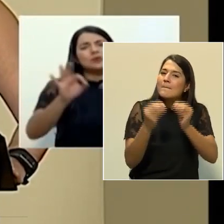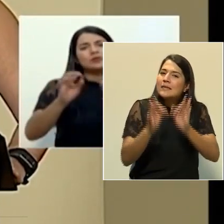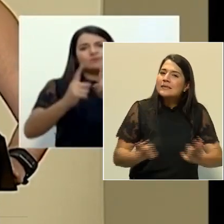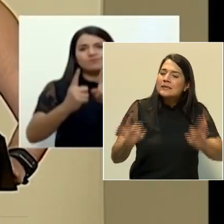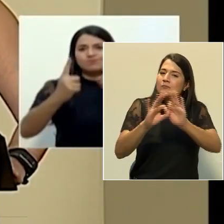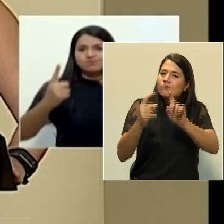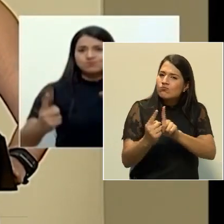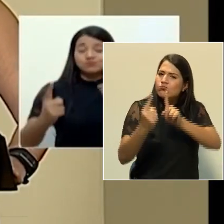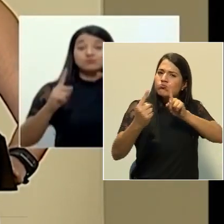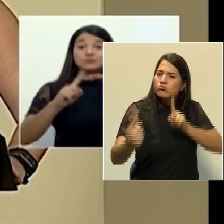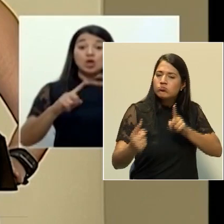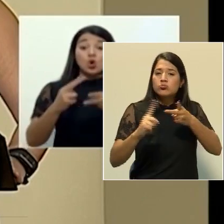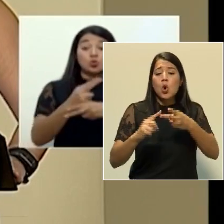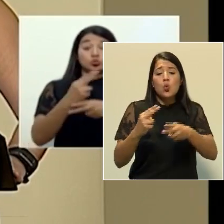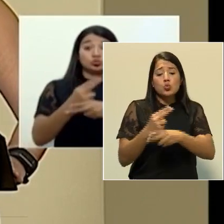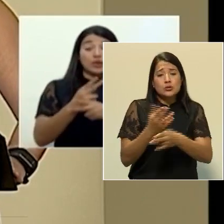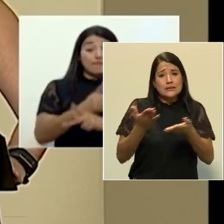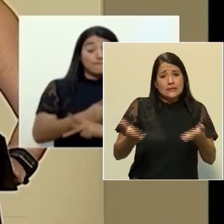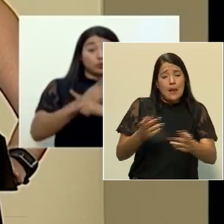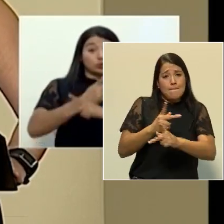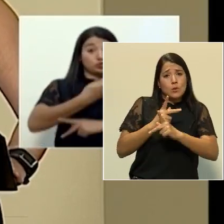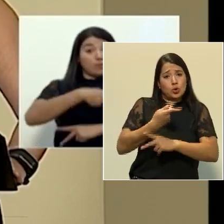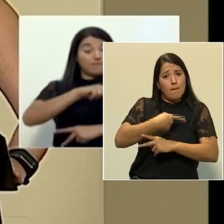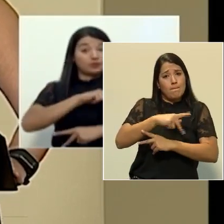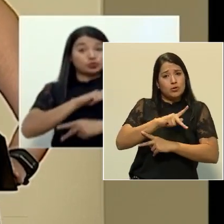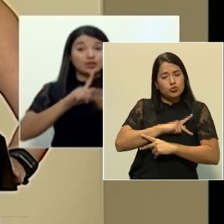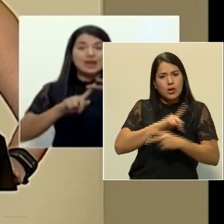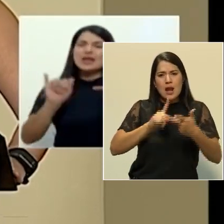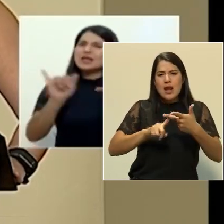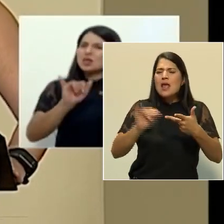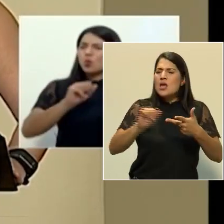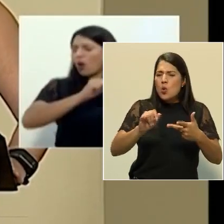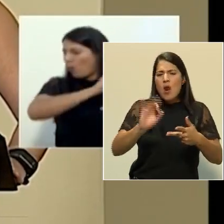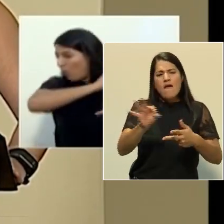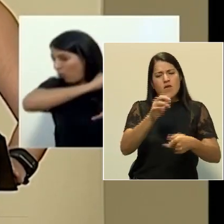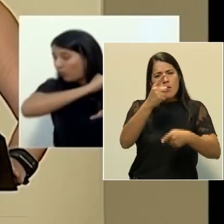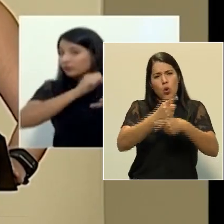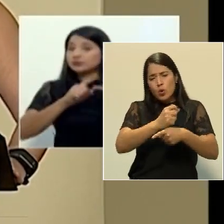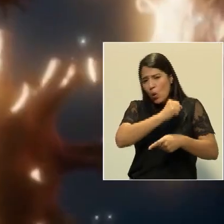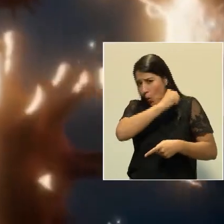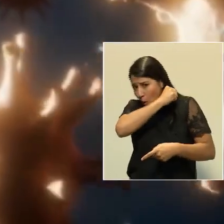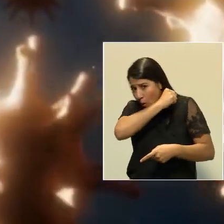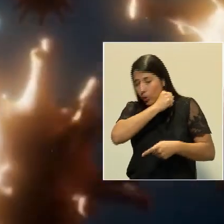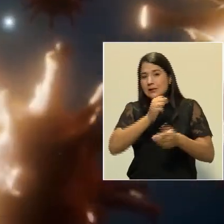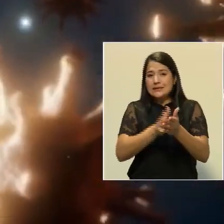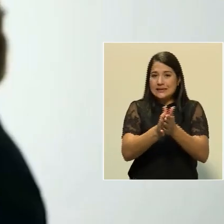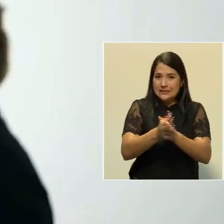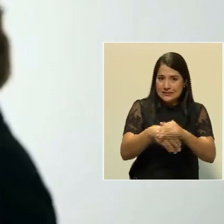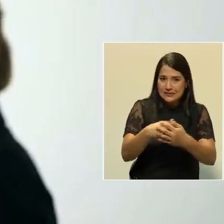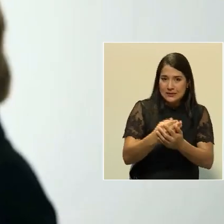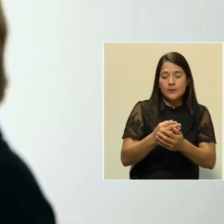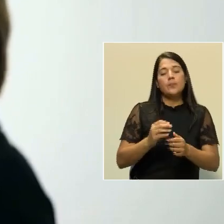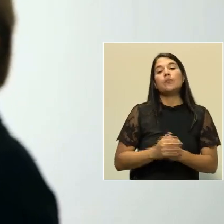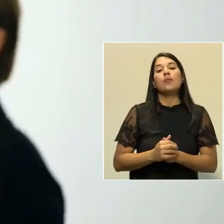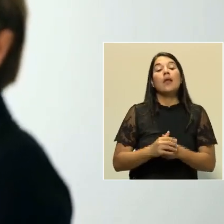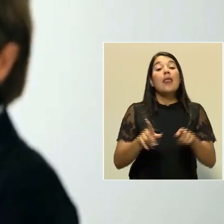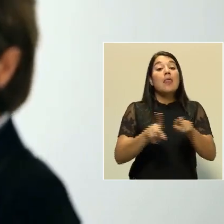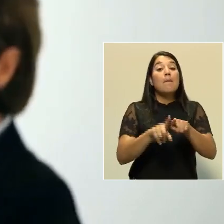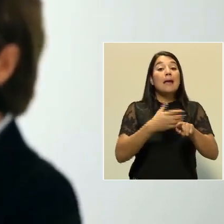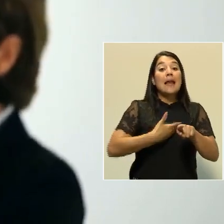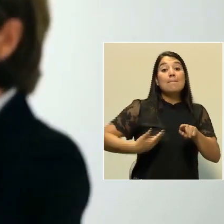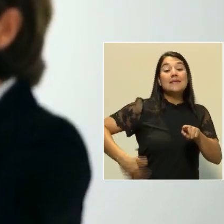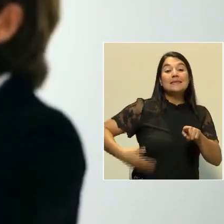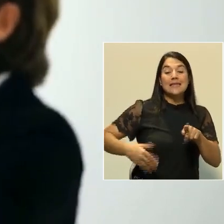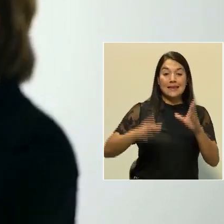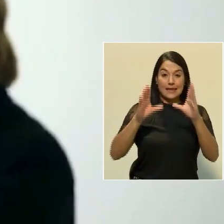utilización de su equipo de protección personal, así como el protocolo de tos, estornudo y lavado de manos. Por otro lado, el presidente de la